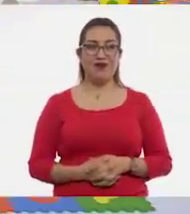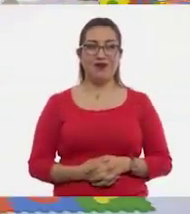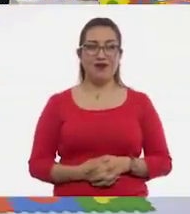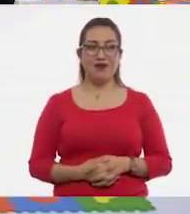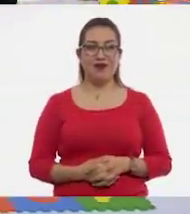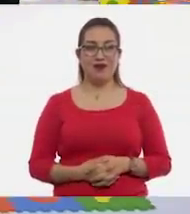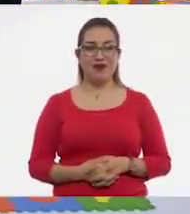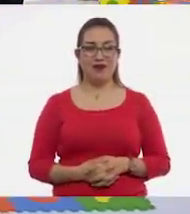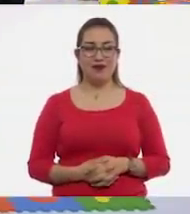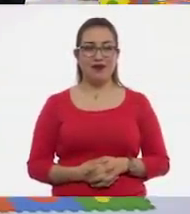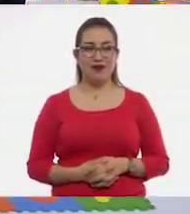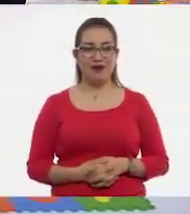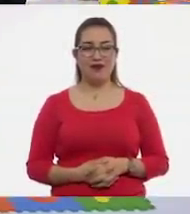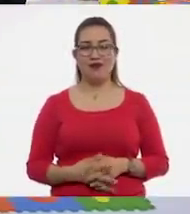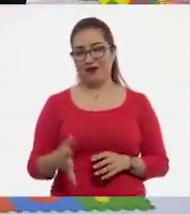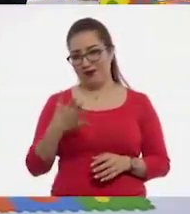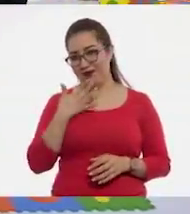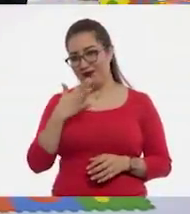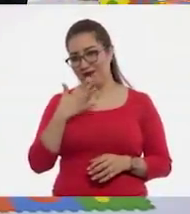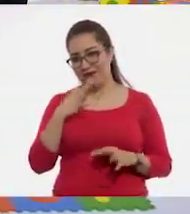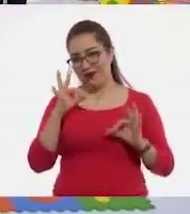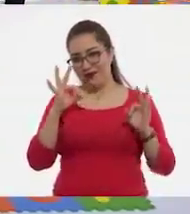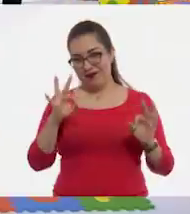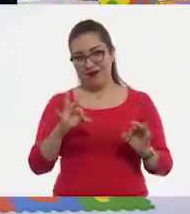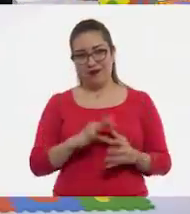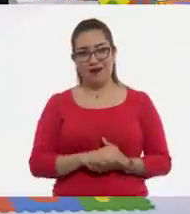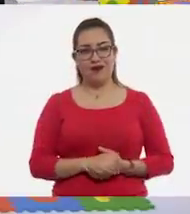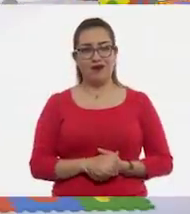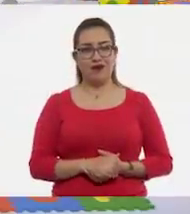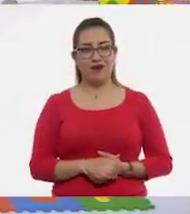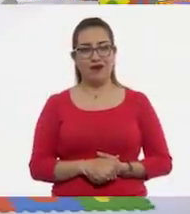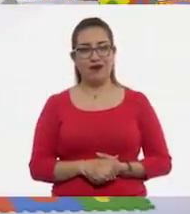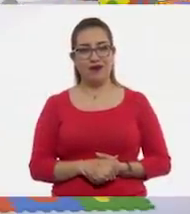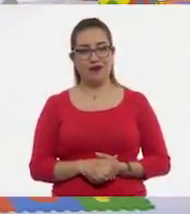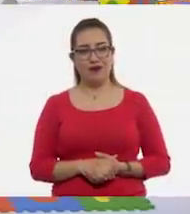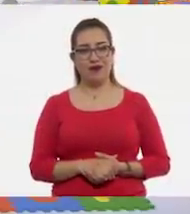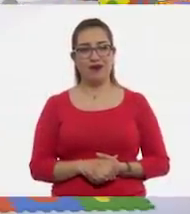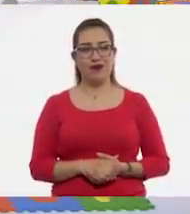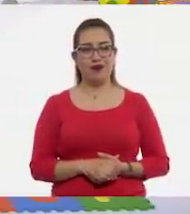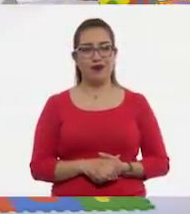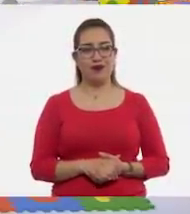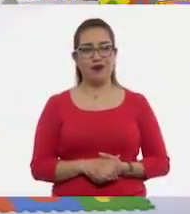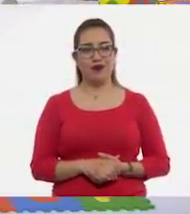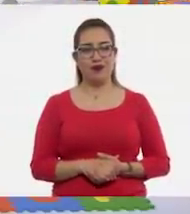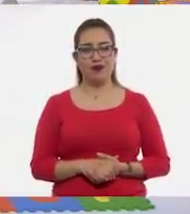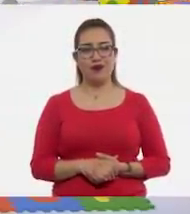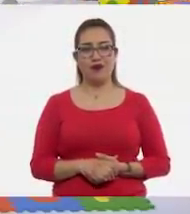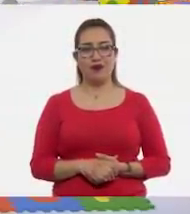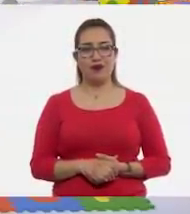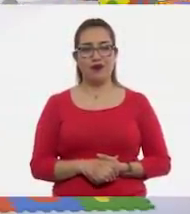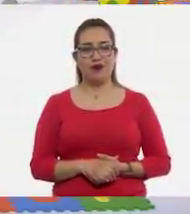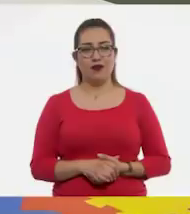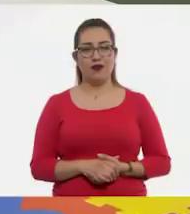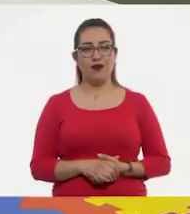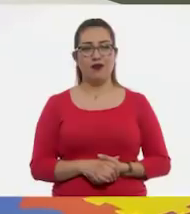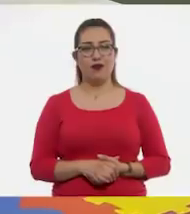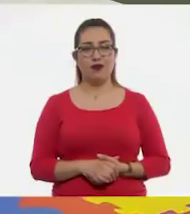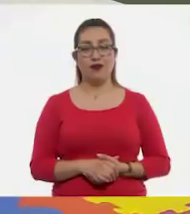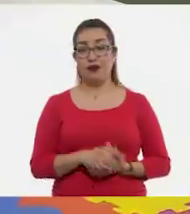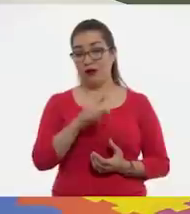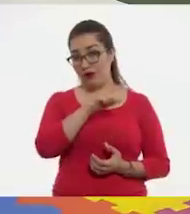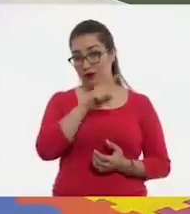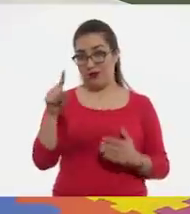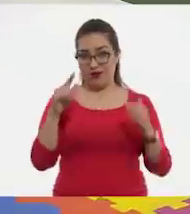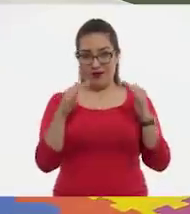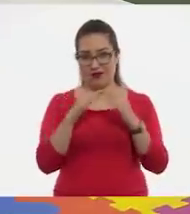9. Bueno, muy bien, vamos a colocarlo aquí para que puedan darse en cuenta, digo, que se puedan dar cuenta en casa